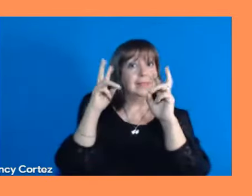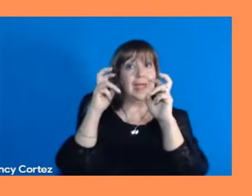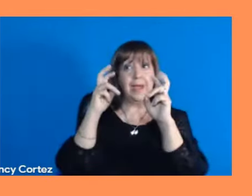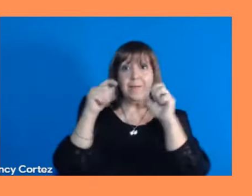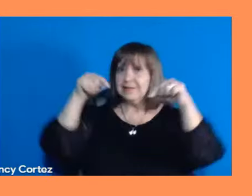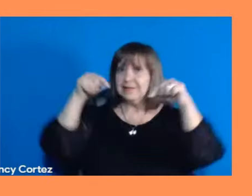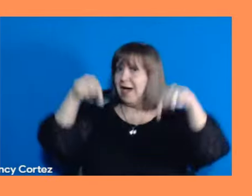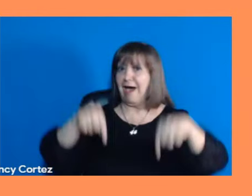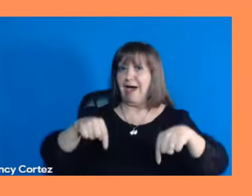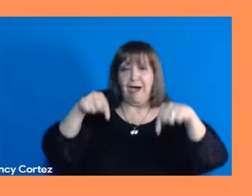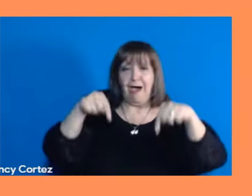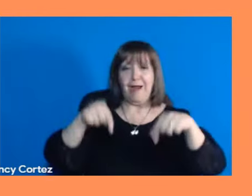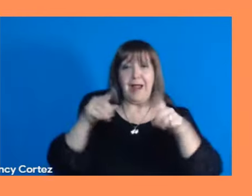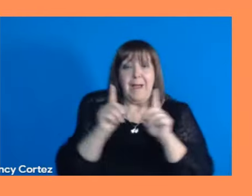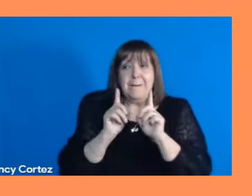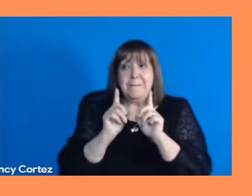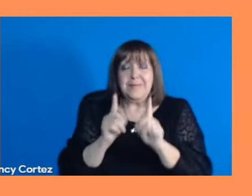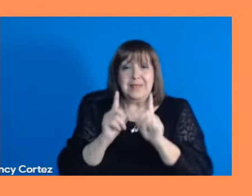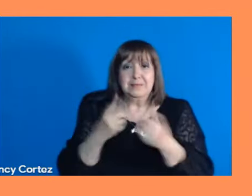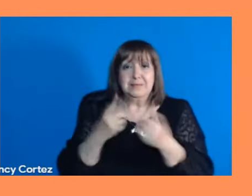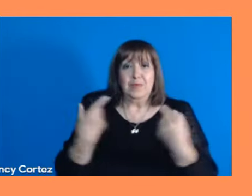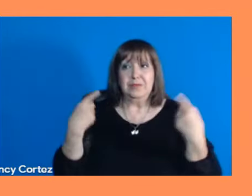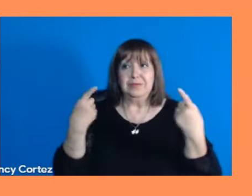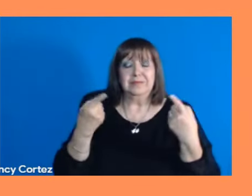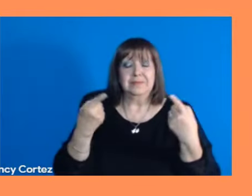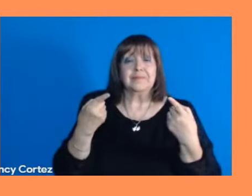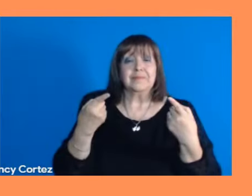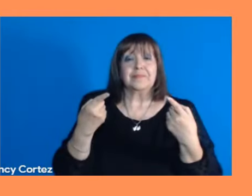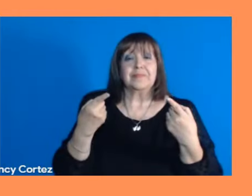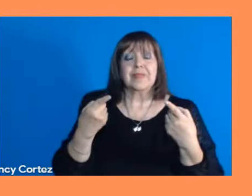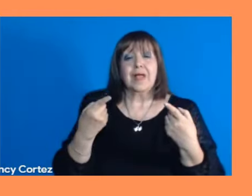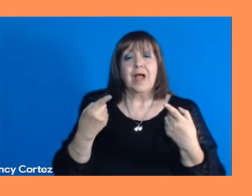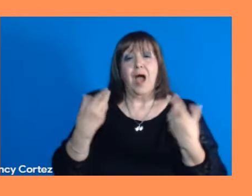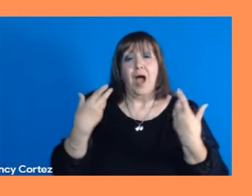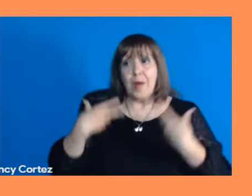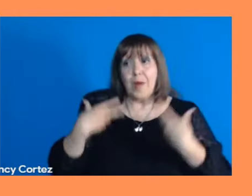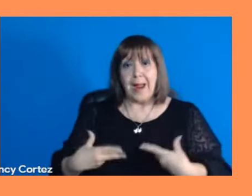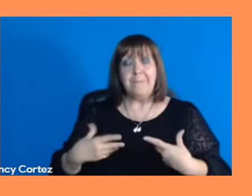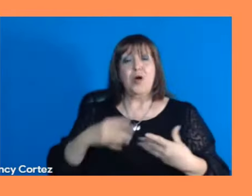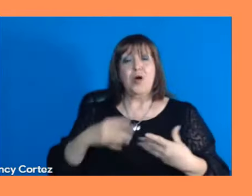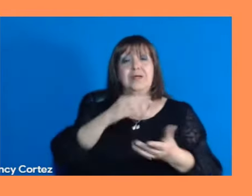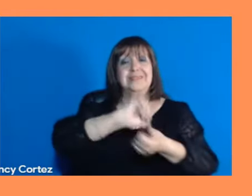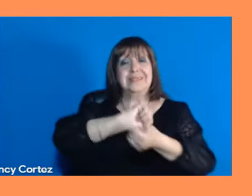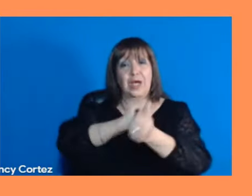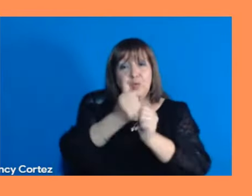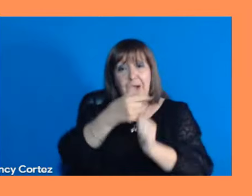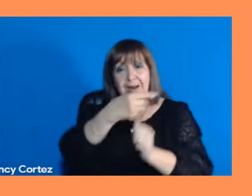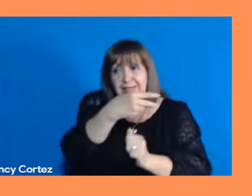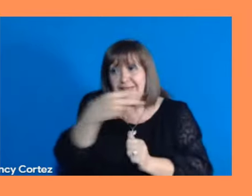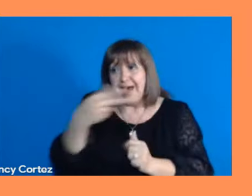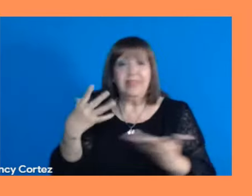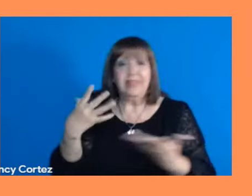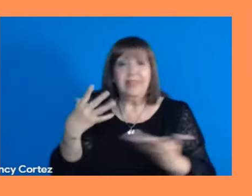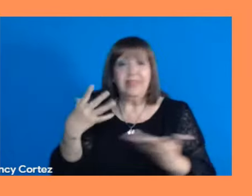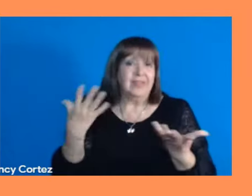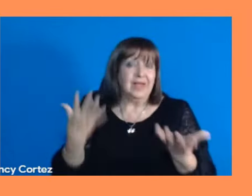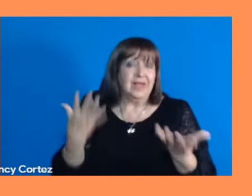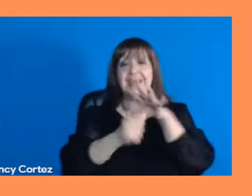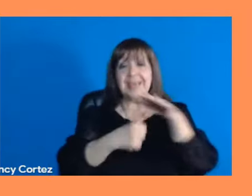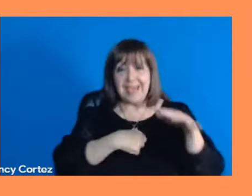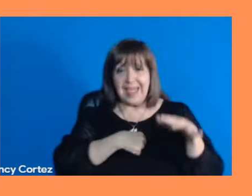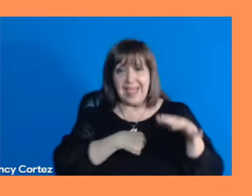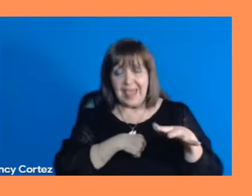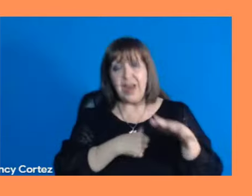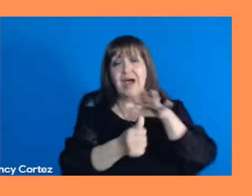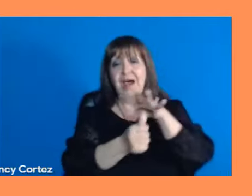subjetividades: cuerpos, sexualidad, género, afectos, derechos.